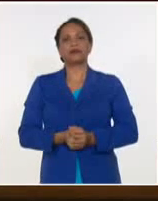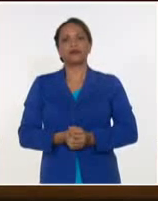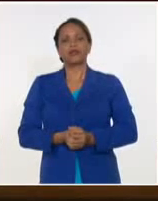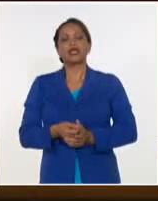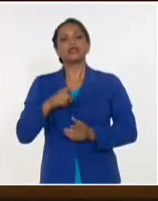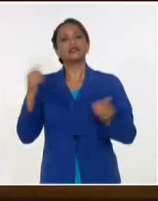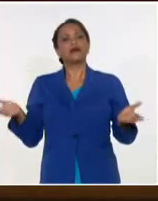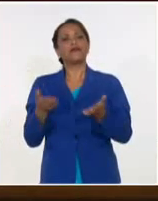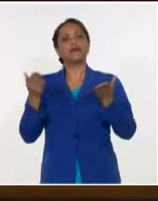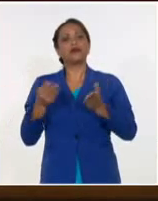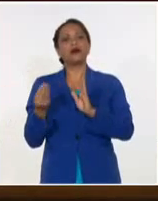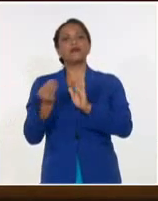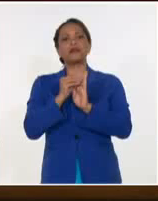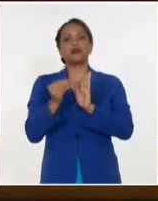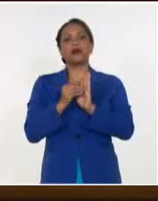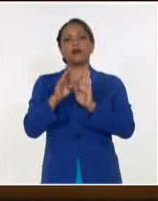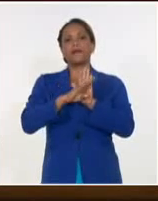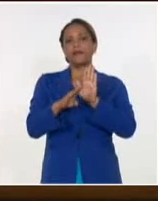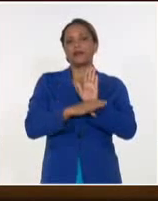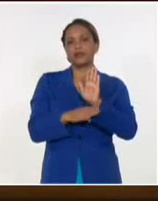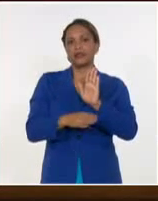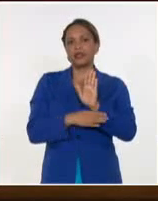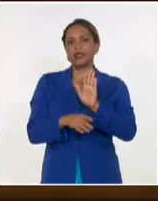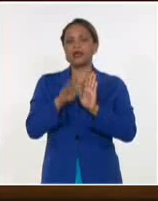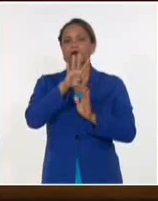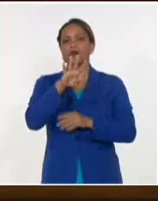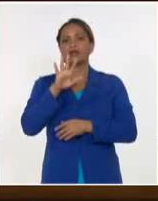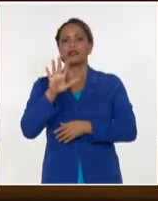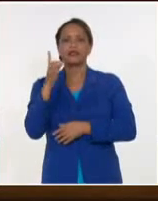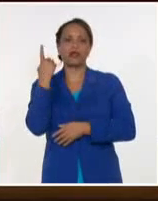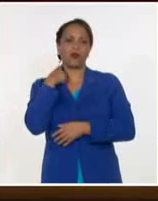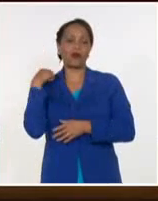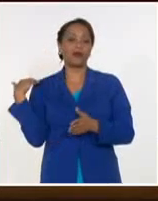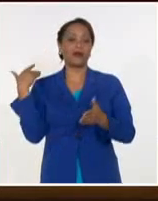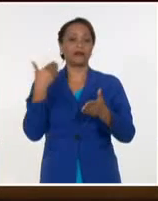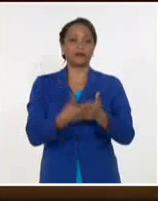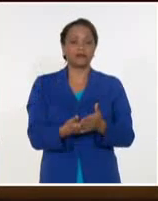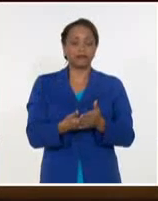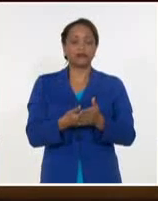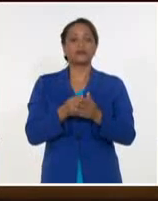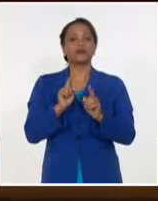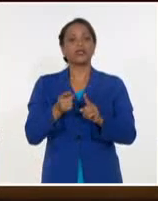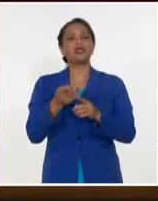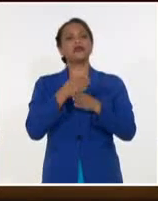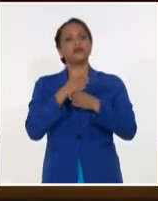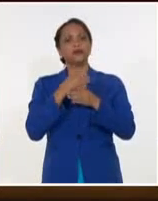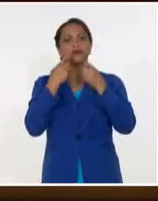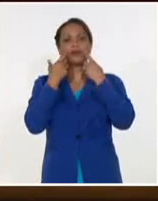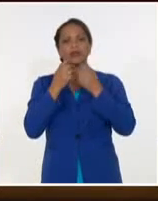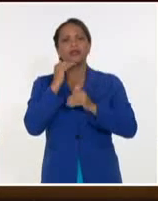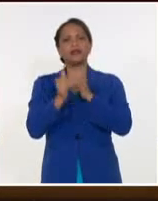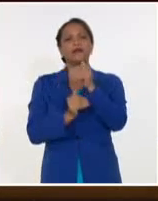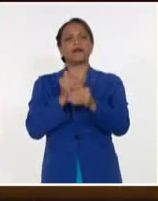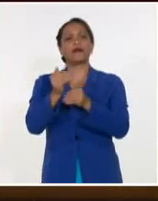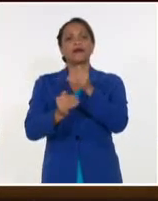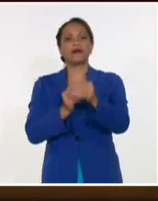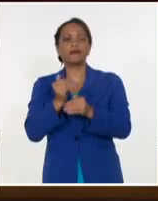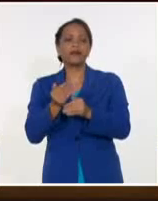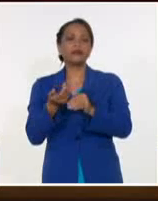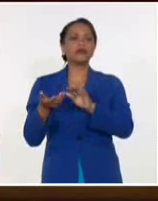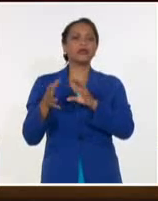promovido y aplicado numerosas medidas durante los últimos 45 años y han sido significativos los avances en materia